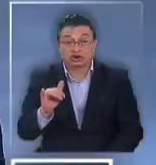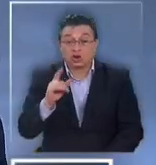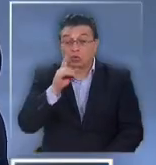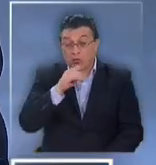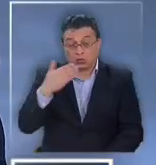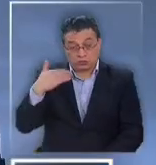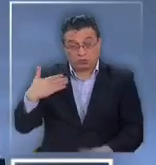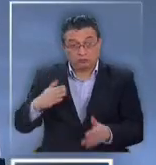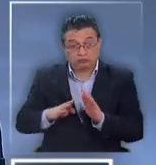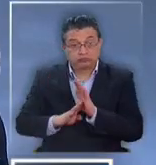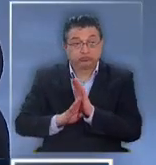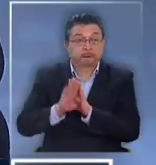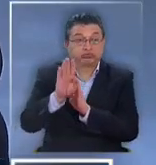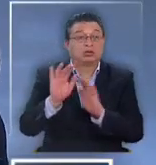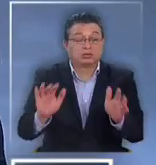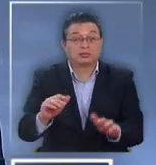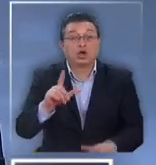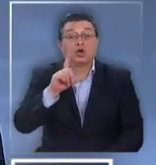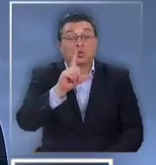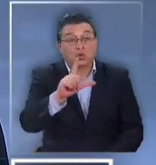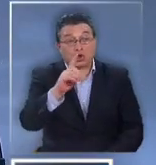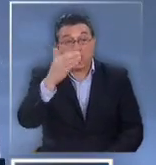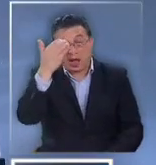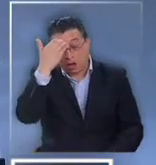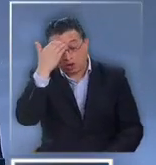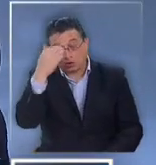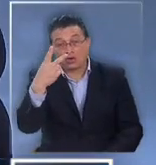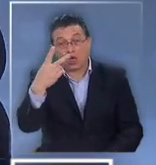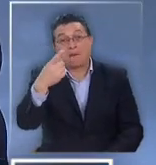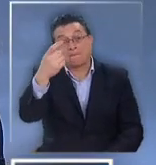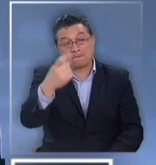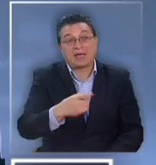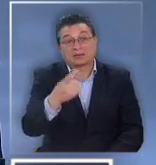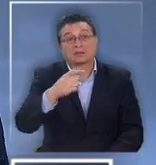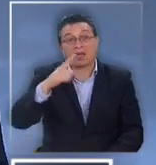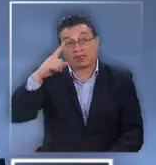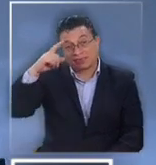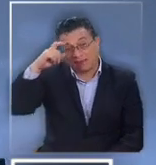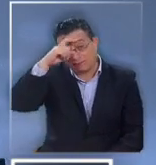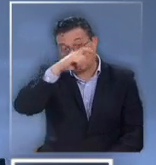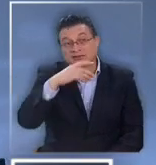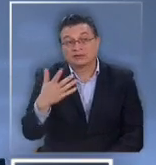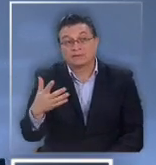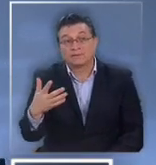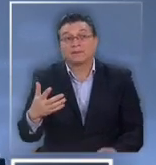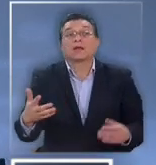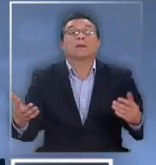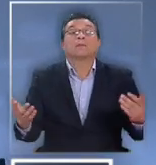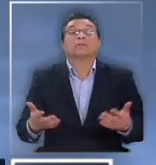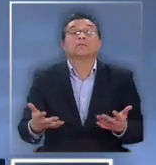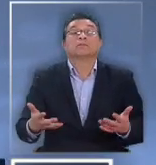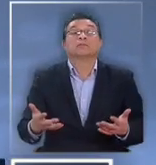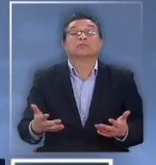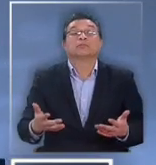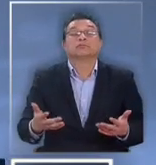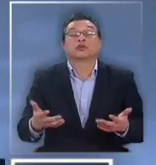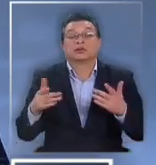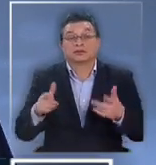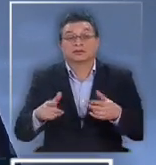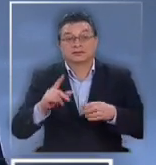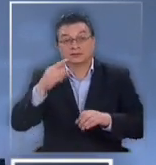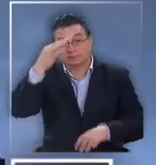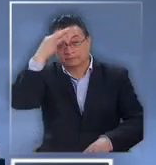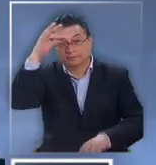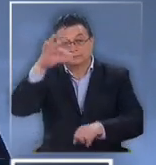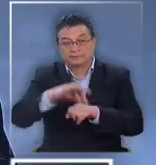último entonces julio y agosto van a ser dos meses bien complejos porque la pandemia